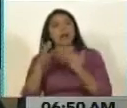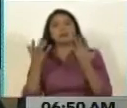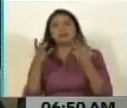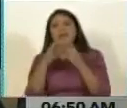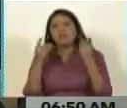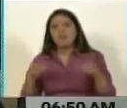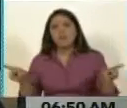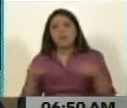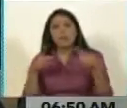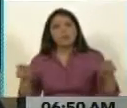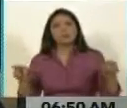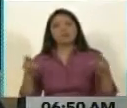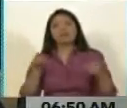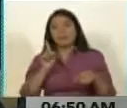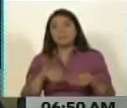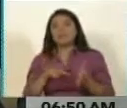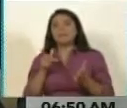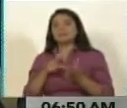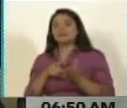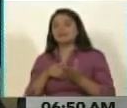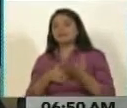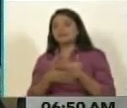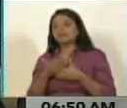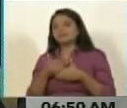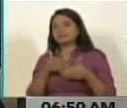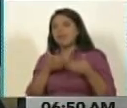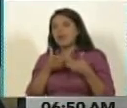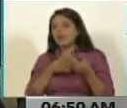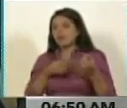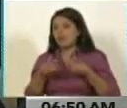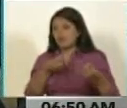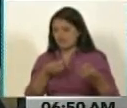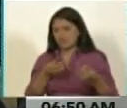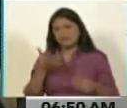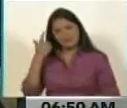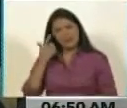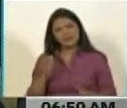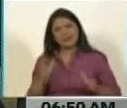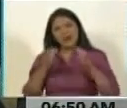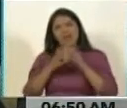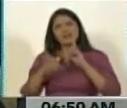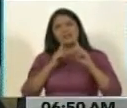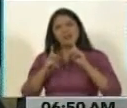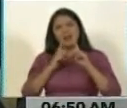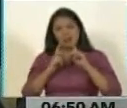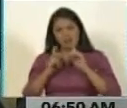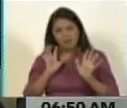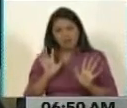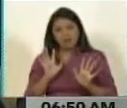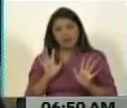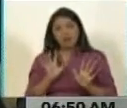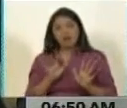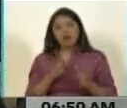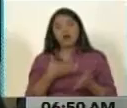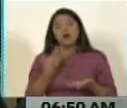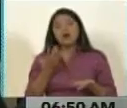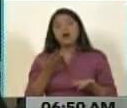también a la guerra económica. Esto que en la mesa de diálogo se ha llamado boicot económico.